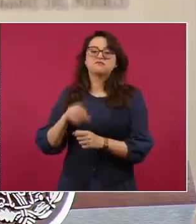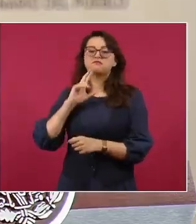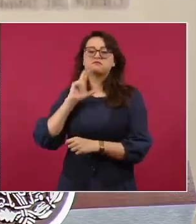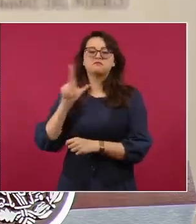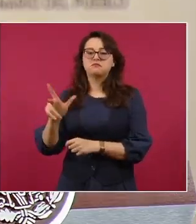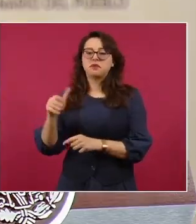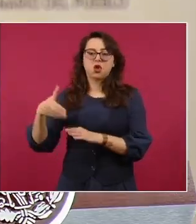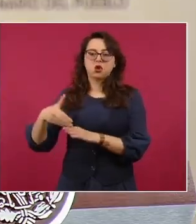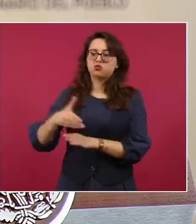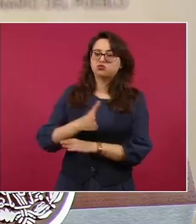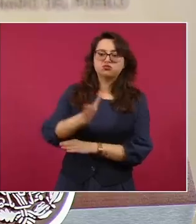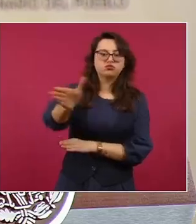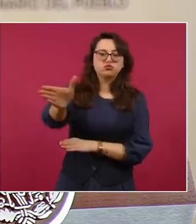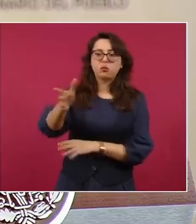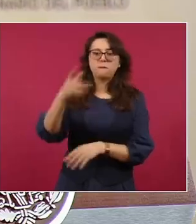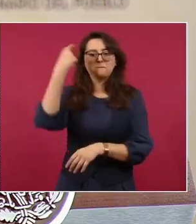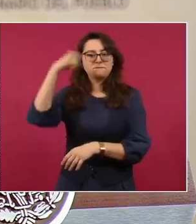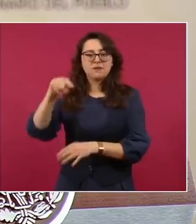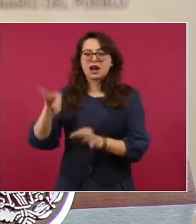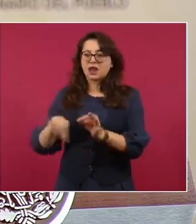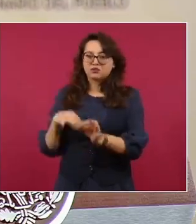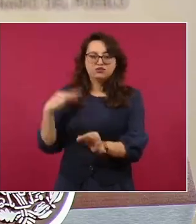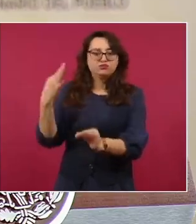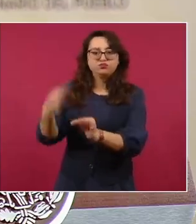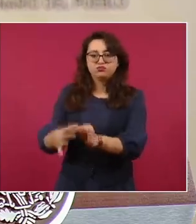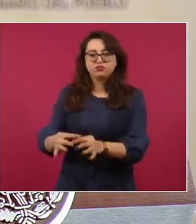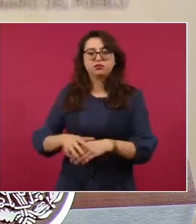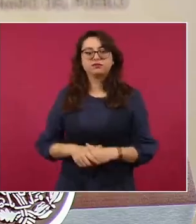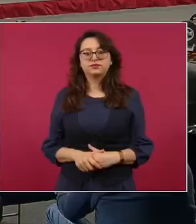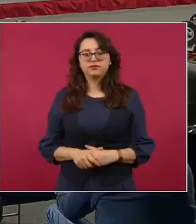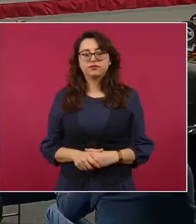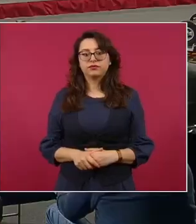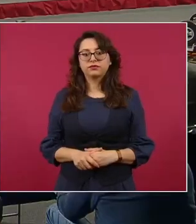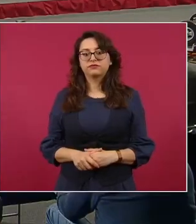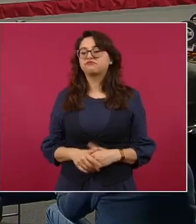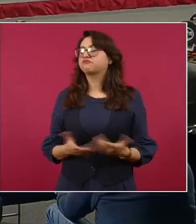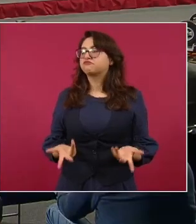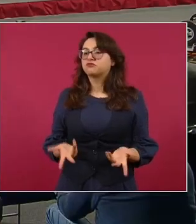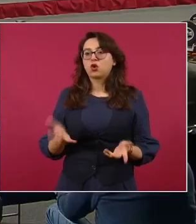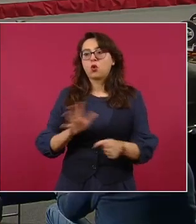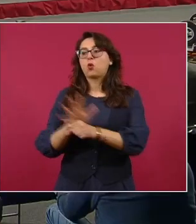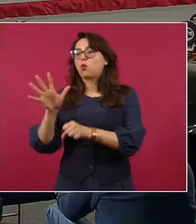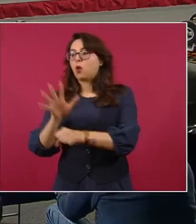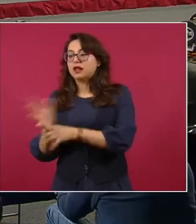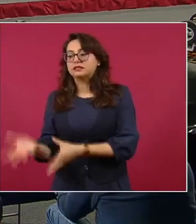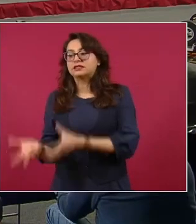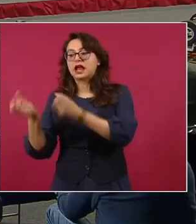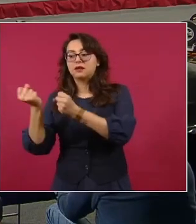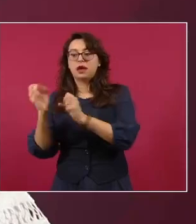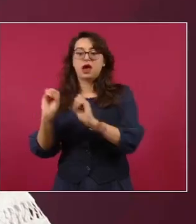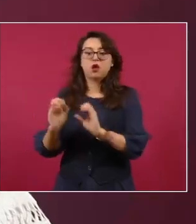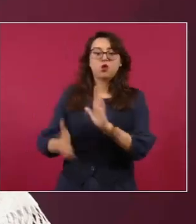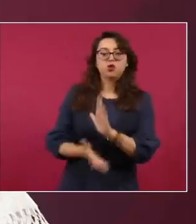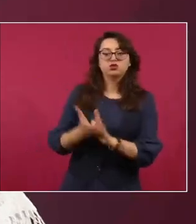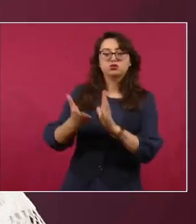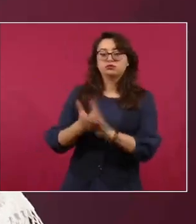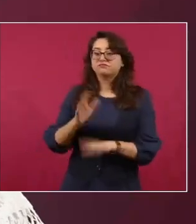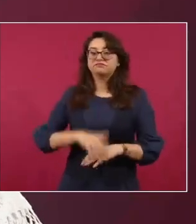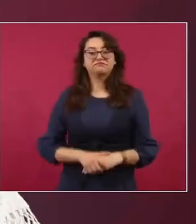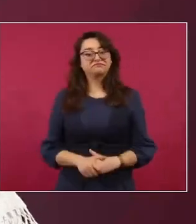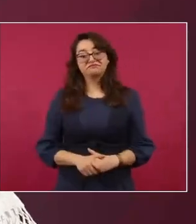se terminaba a tiempo el tren. Nuestro presidente dijo, se termina el tren y se salvan los vestigios. Entonces,